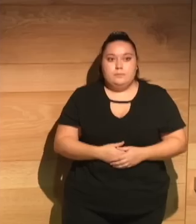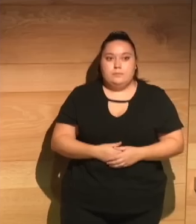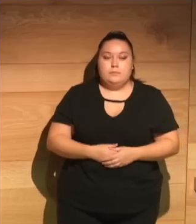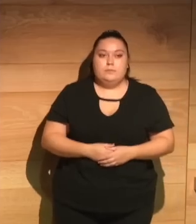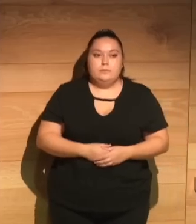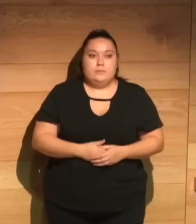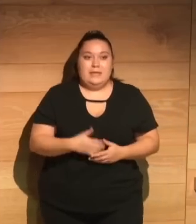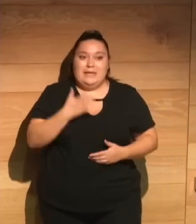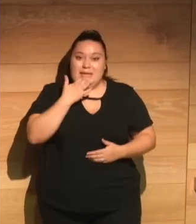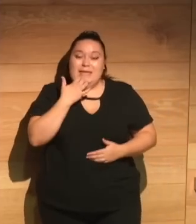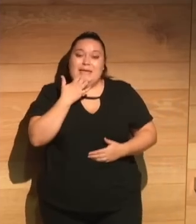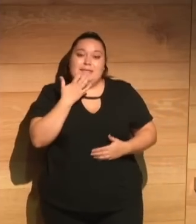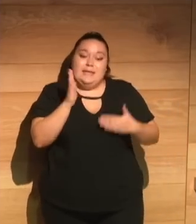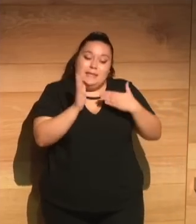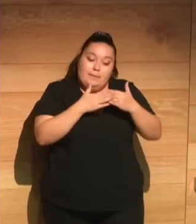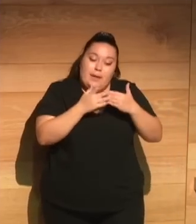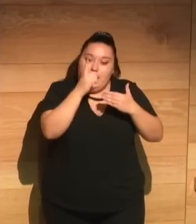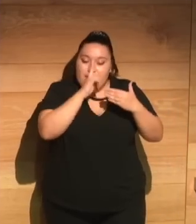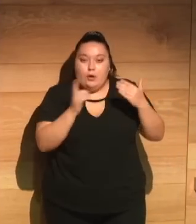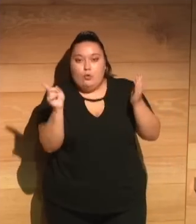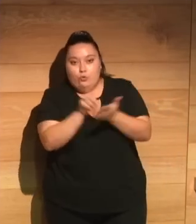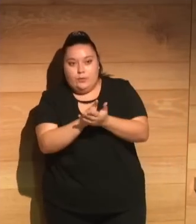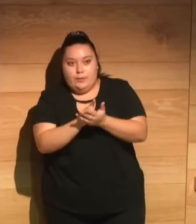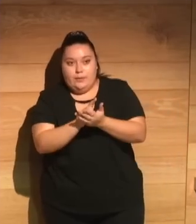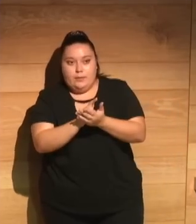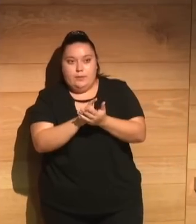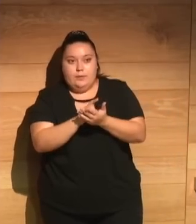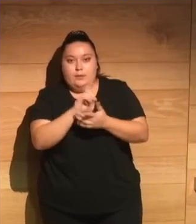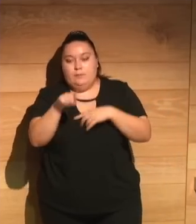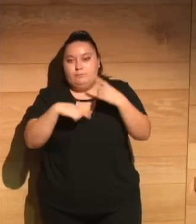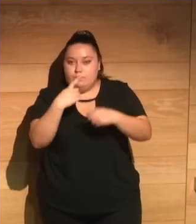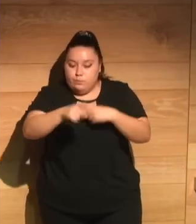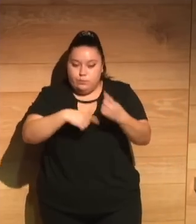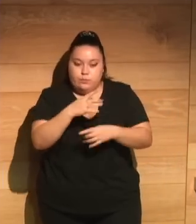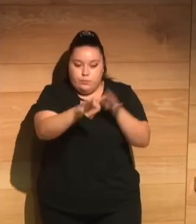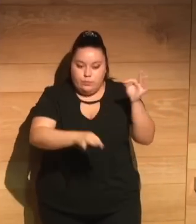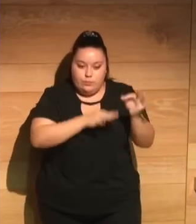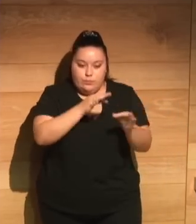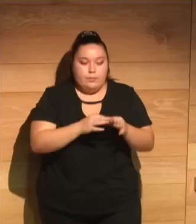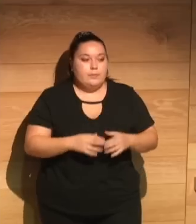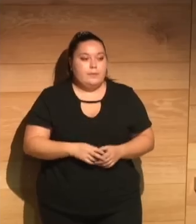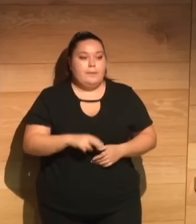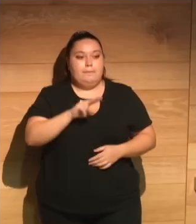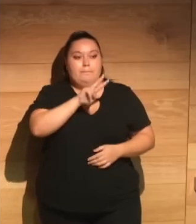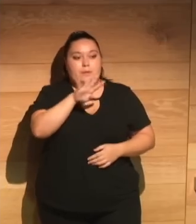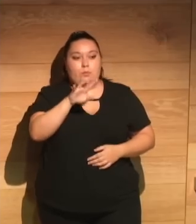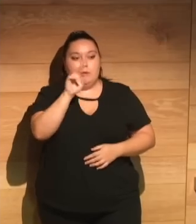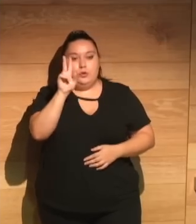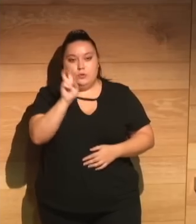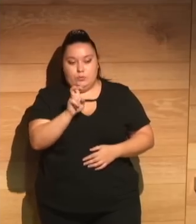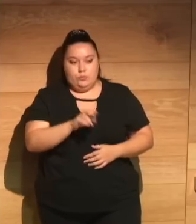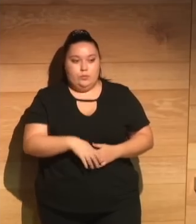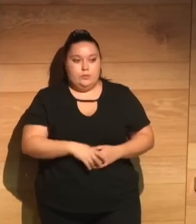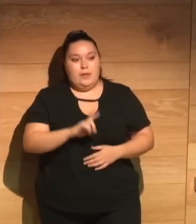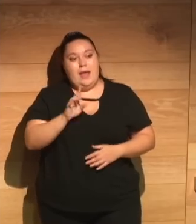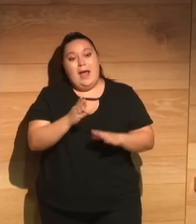borrosa. Al volver a taparse, volverá a pasar la imagen. Y la Cruz de Malta volverá a taparla después. Todo esto 24 veces por segundo lo tiene que hacer. Inicialmente eran